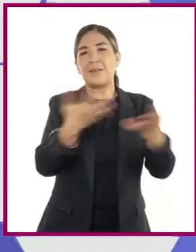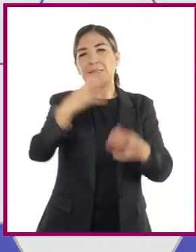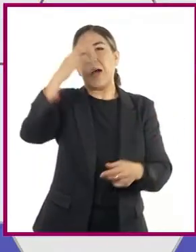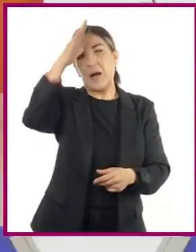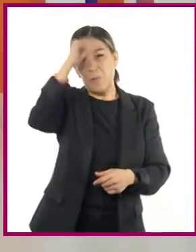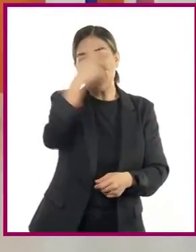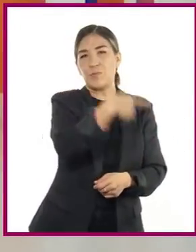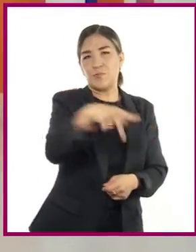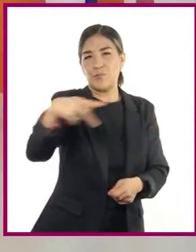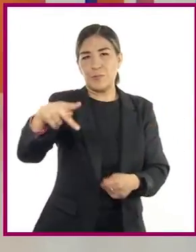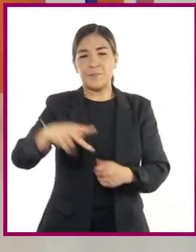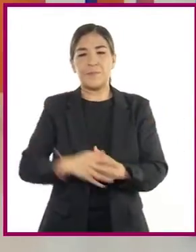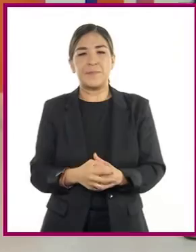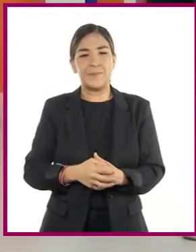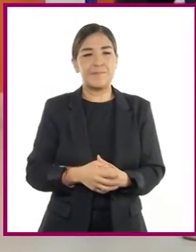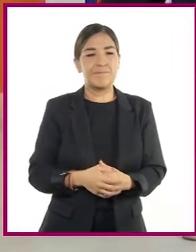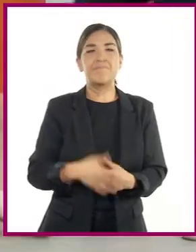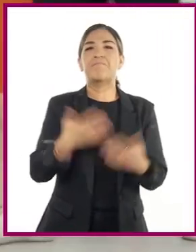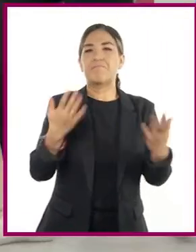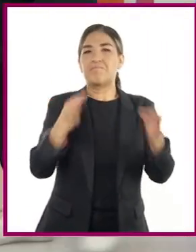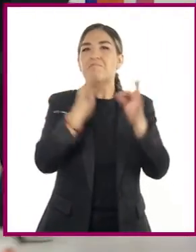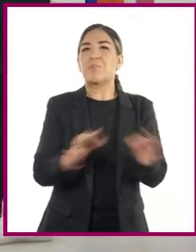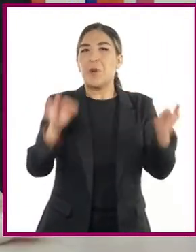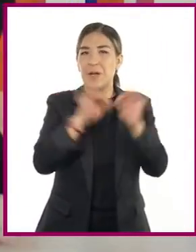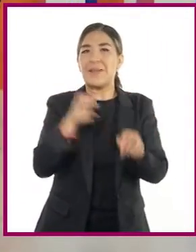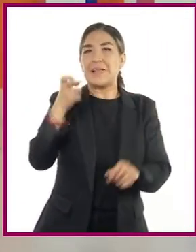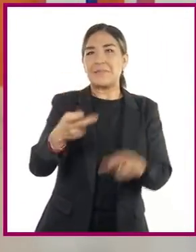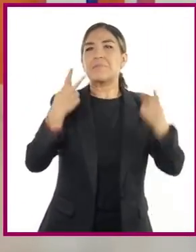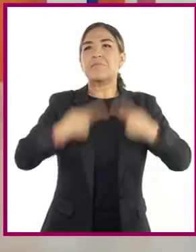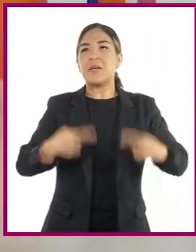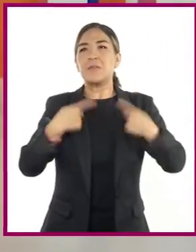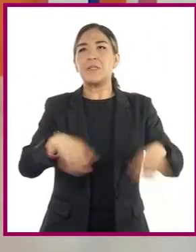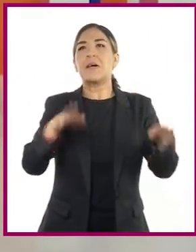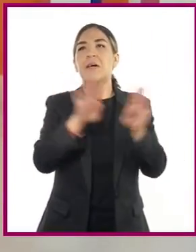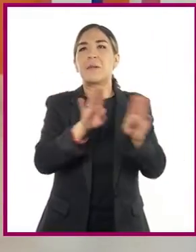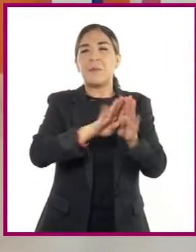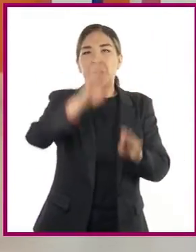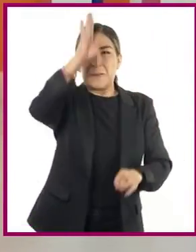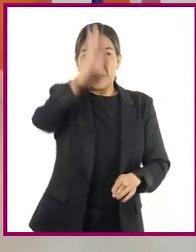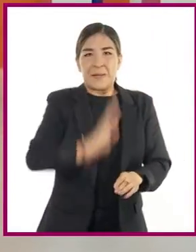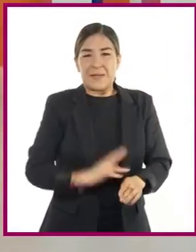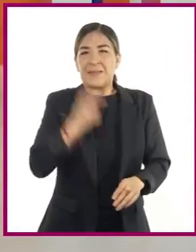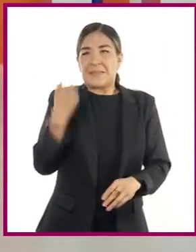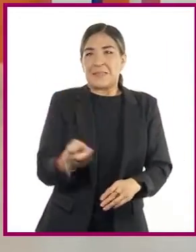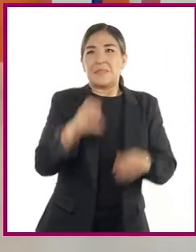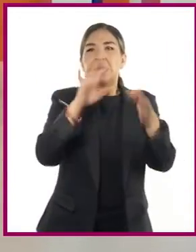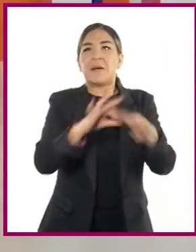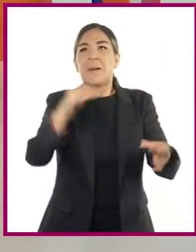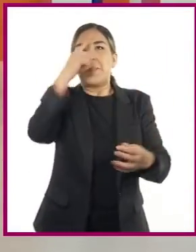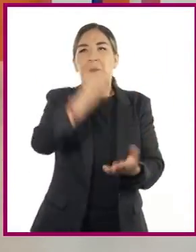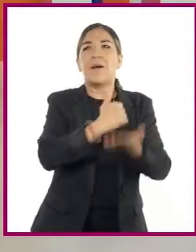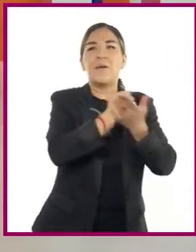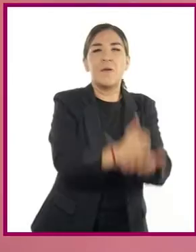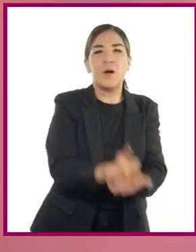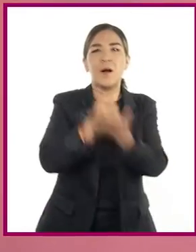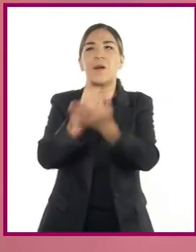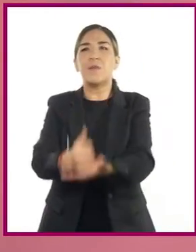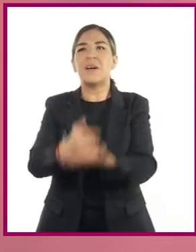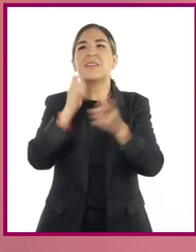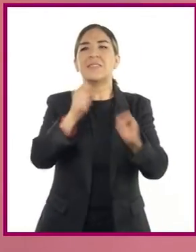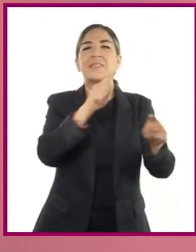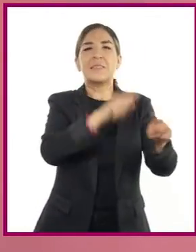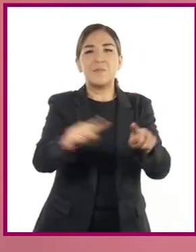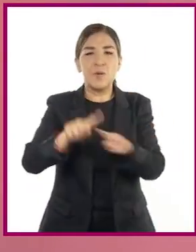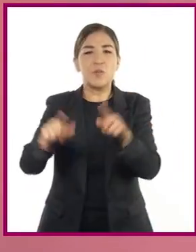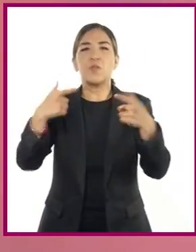acuerdos. ¡Qué importante es la figura del mediador, profesora! No solo para ayudar a que las distintas partes